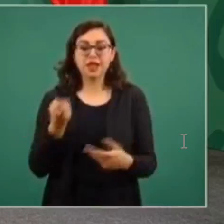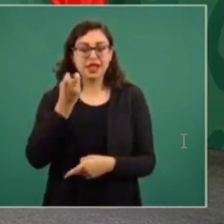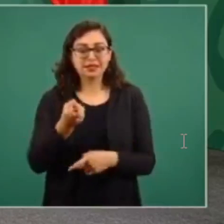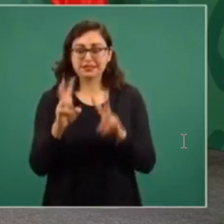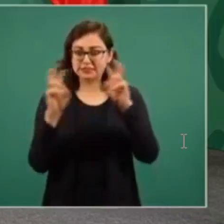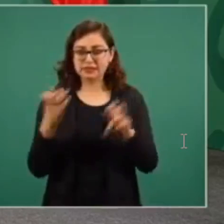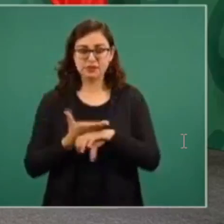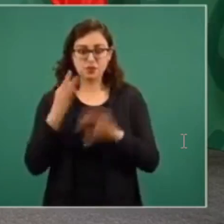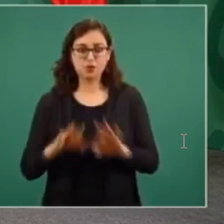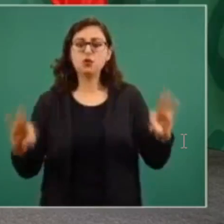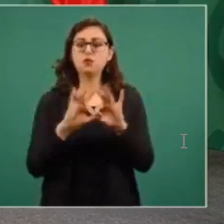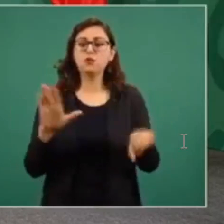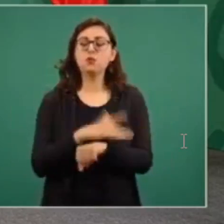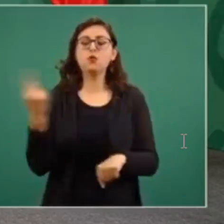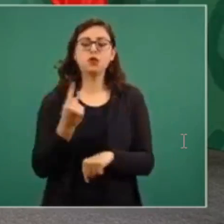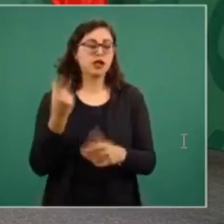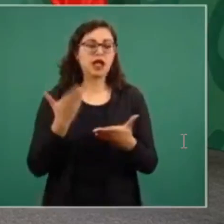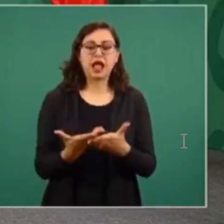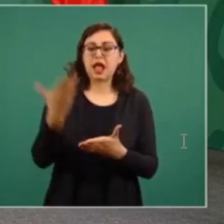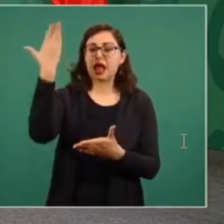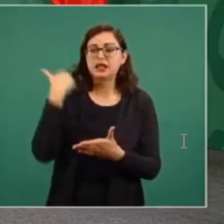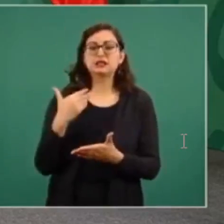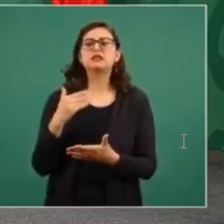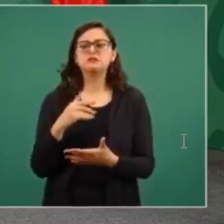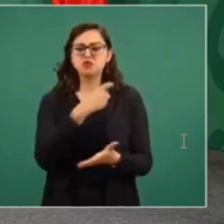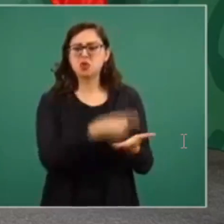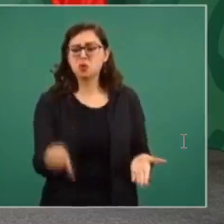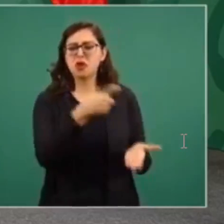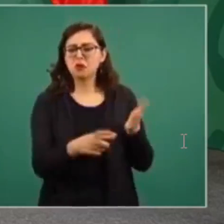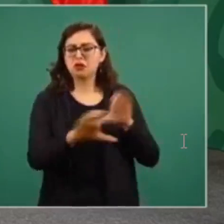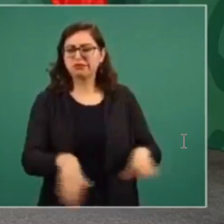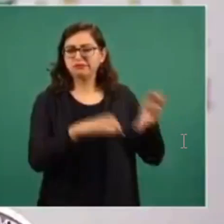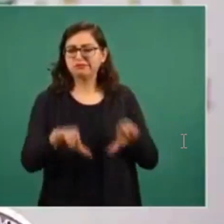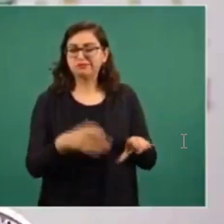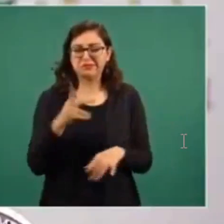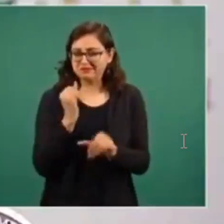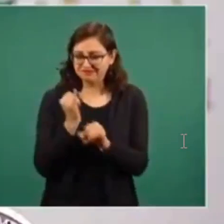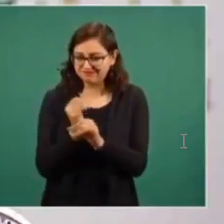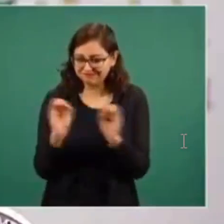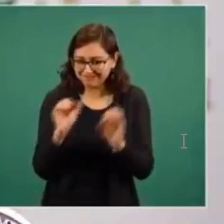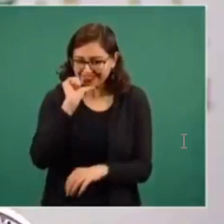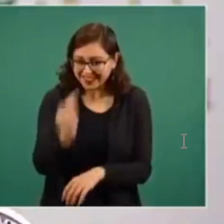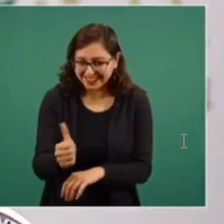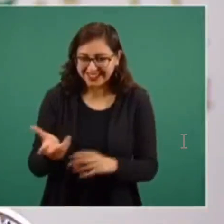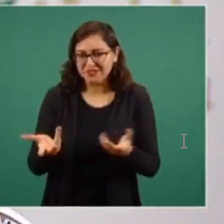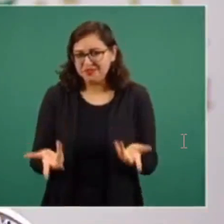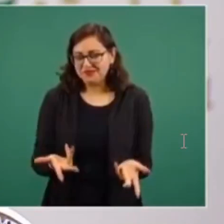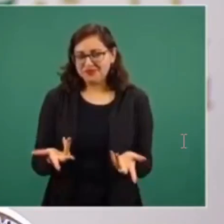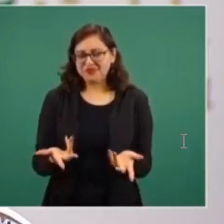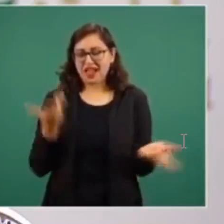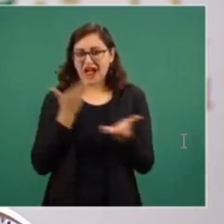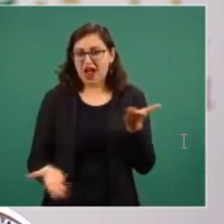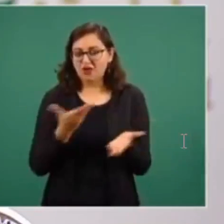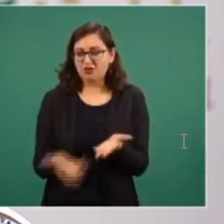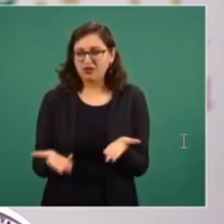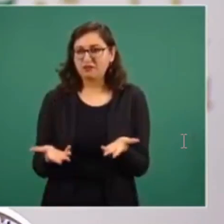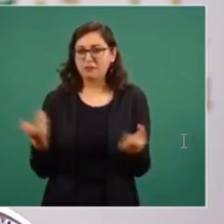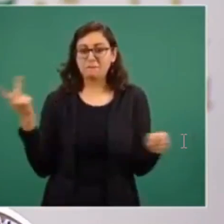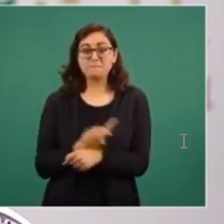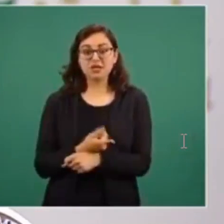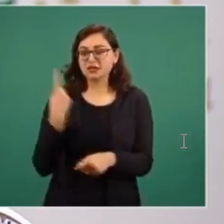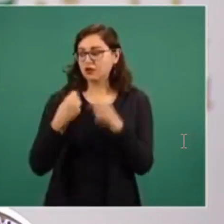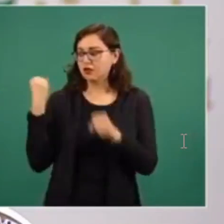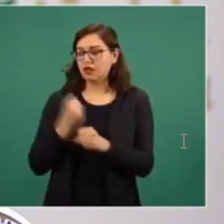trabajaba en el tema de la compra de equipos, y ahora la Secretaría, pues por necesidad, por lo que sucedió el año pasado,